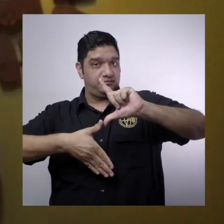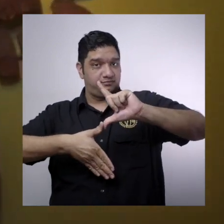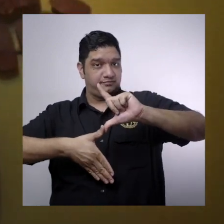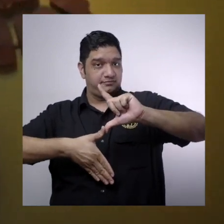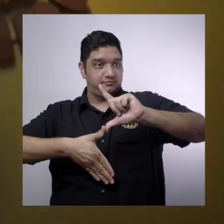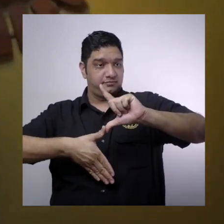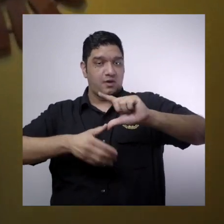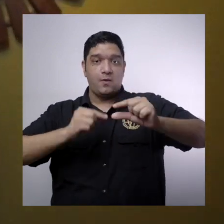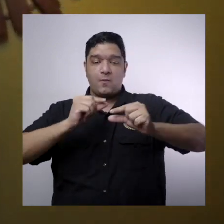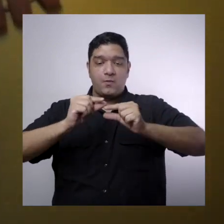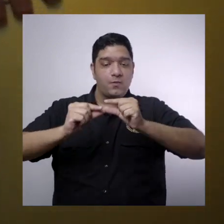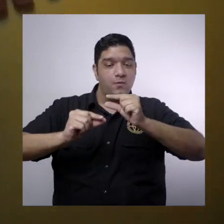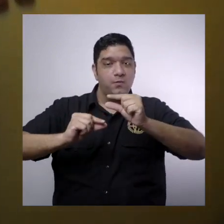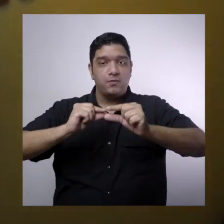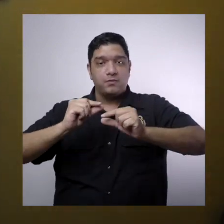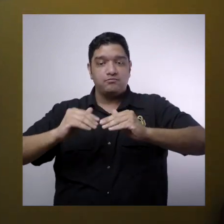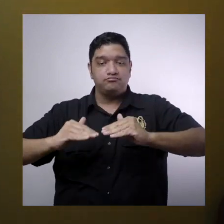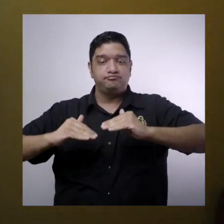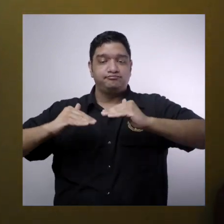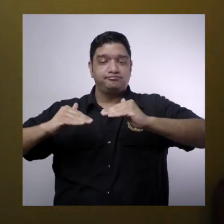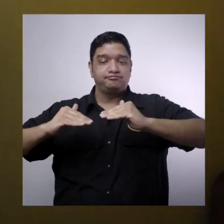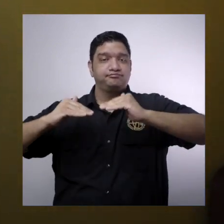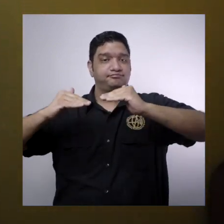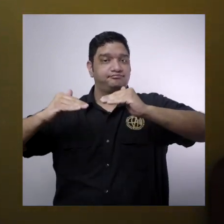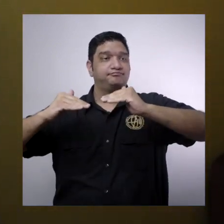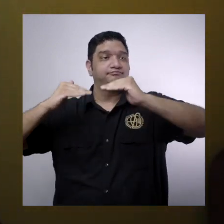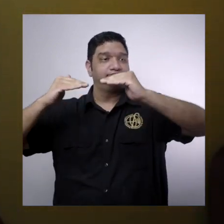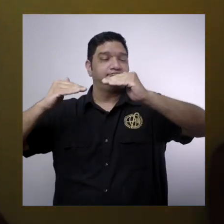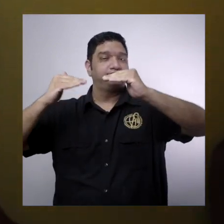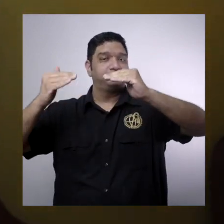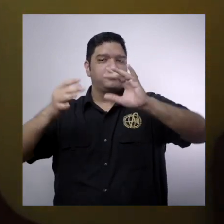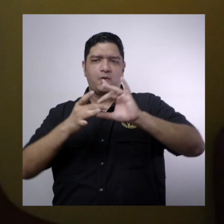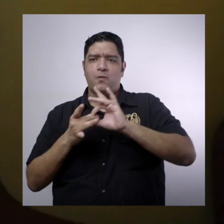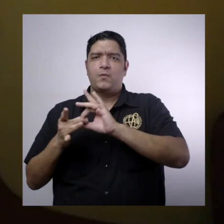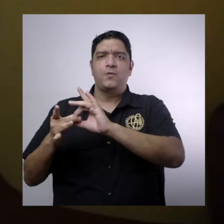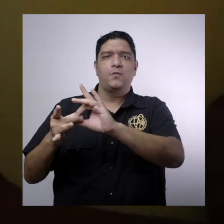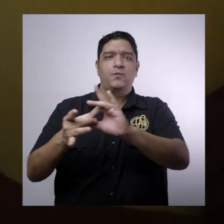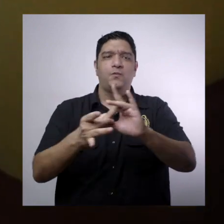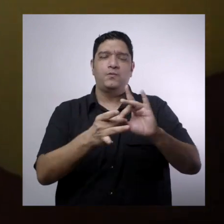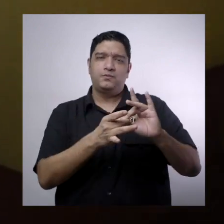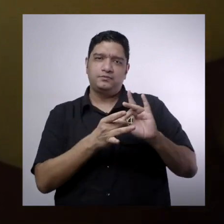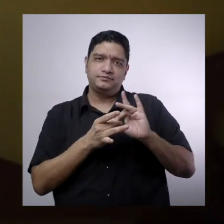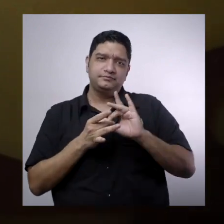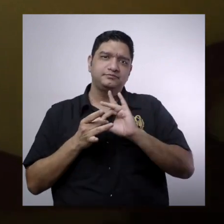va creciendo de una forma orgánica,